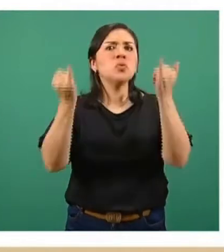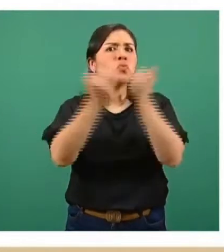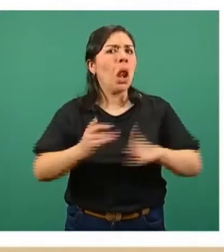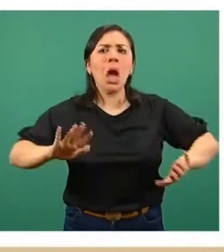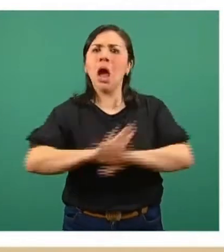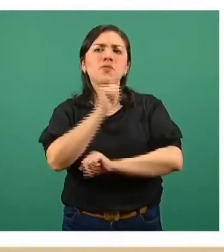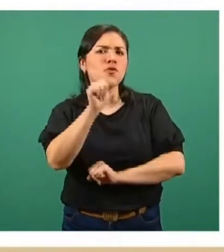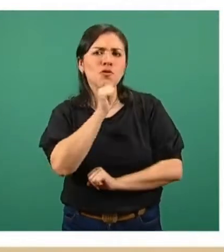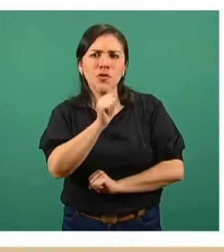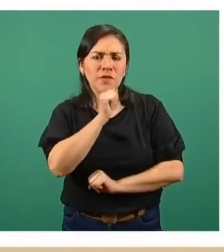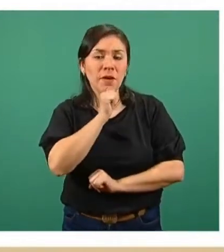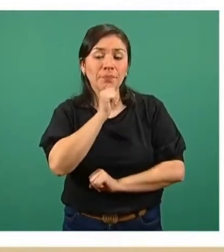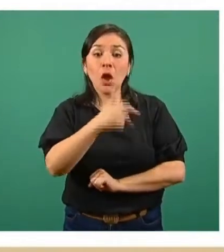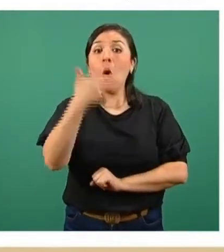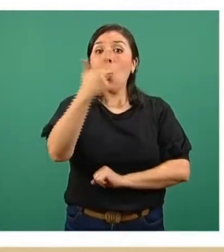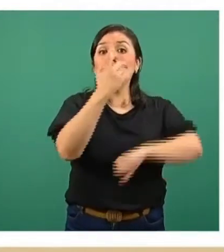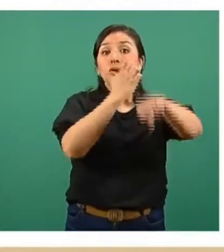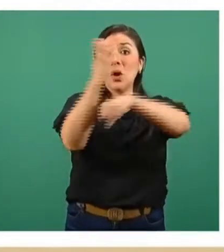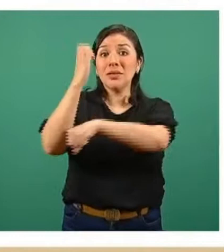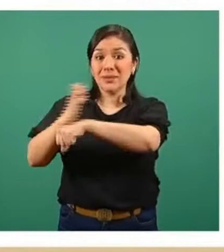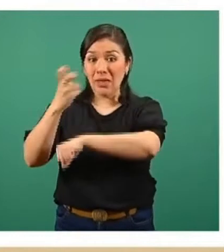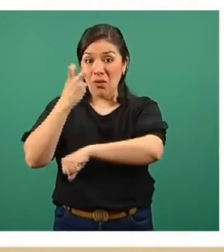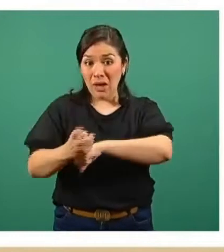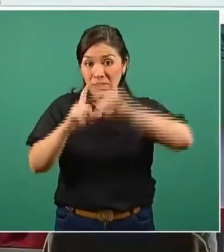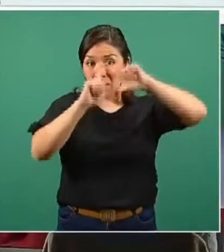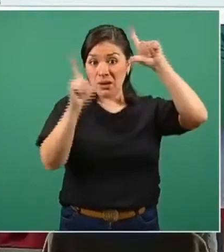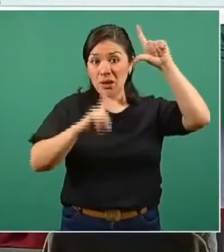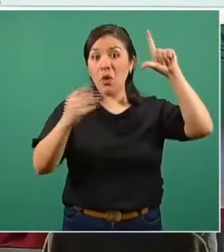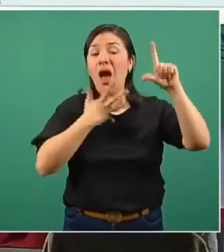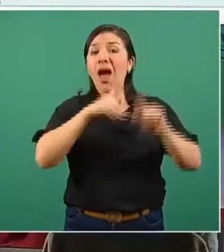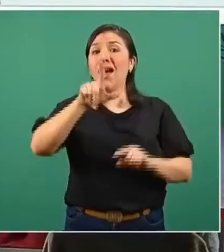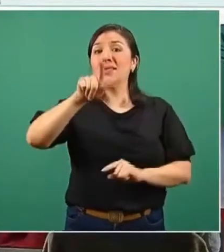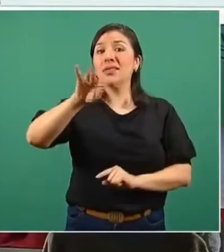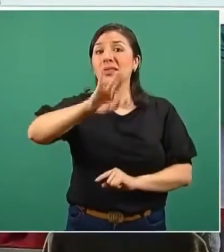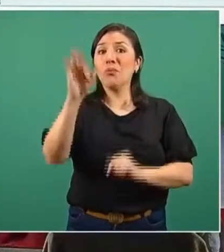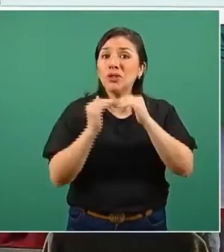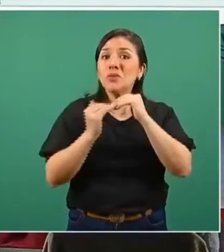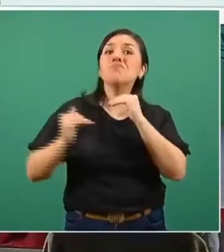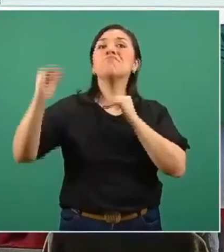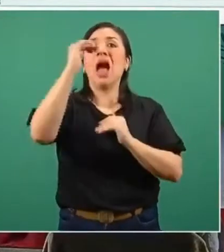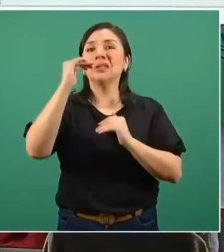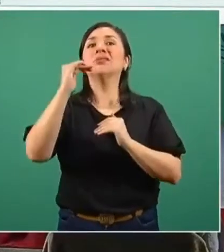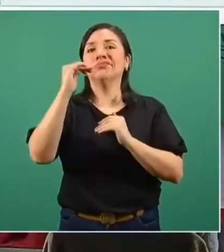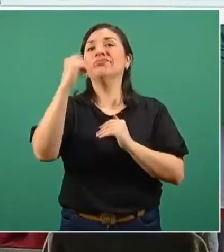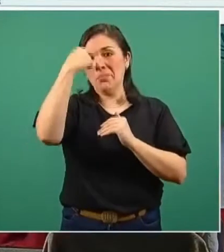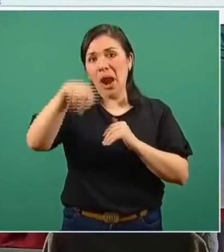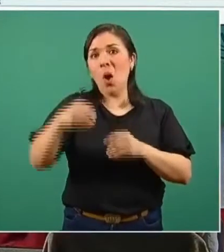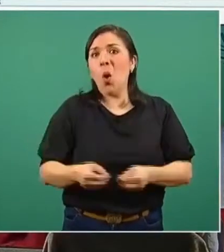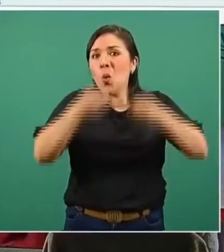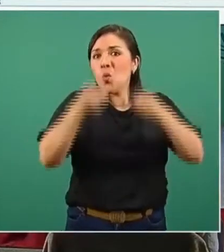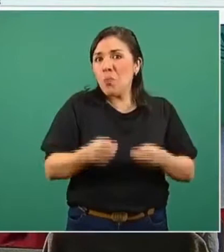cambio. 8 estados de la República con más del 70%